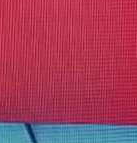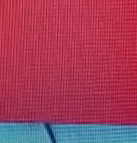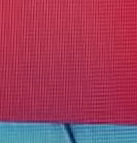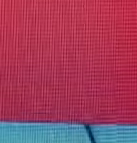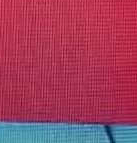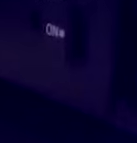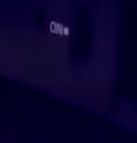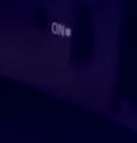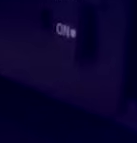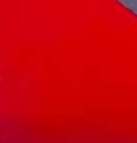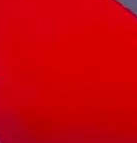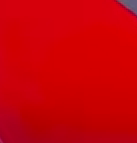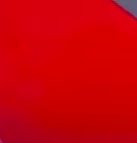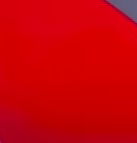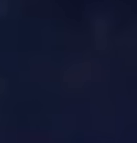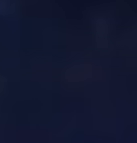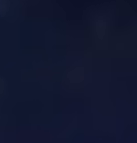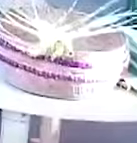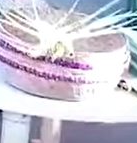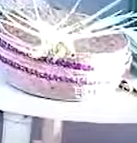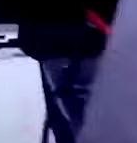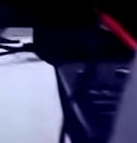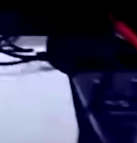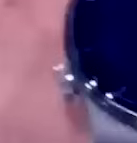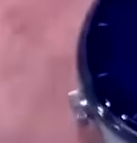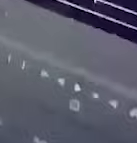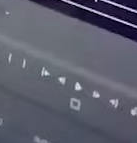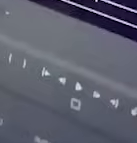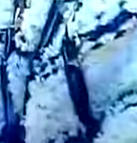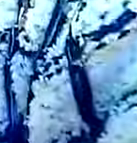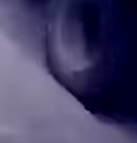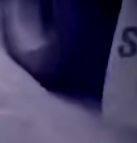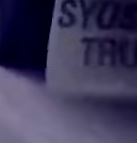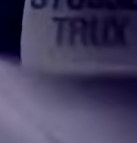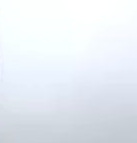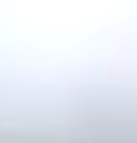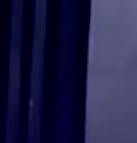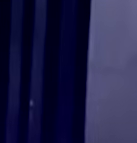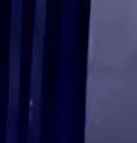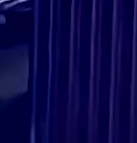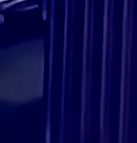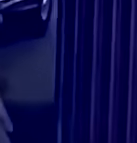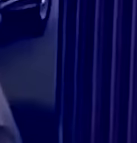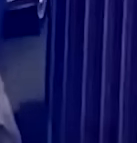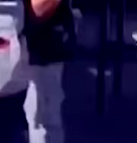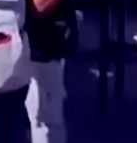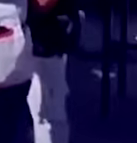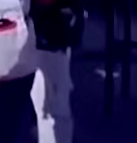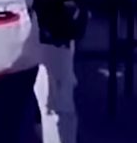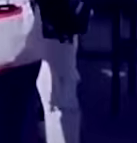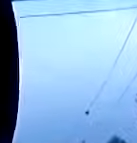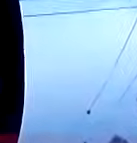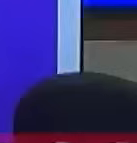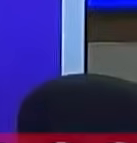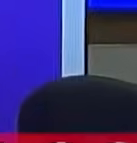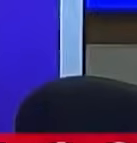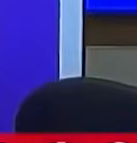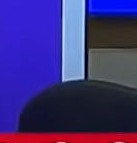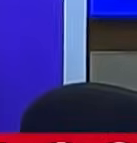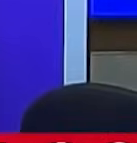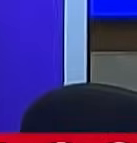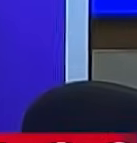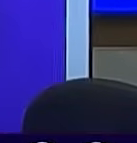Vania Borja, junto a todos nuestros equipos, estarán desplegados en todo el país y te mantendremos informado en nuestras tres